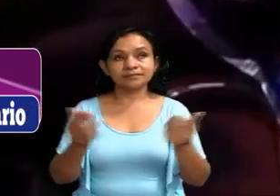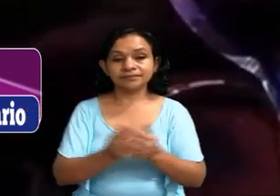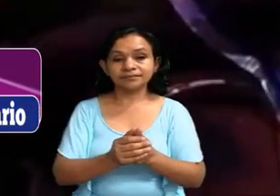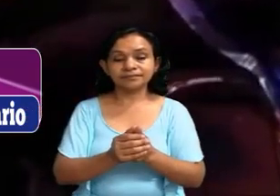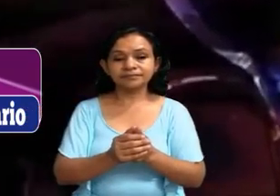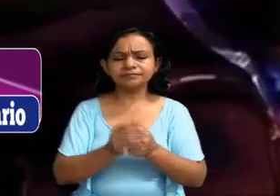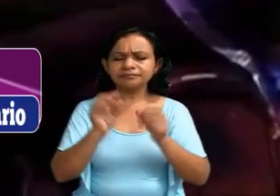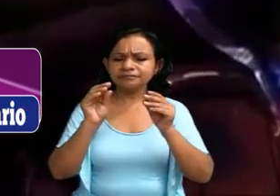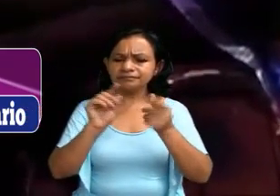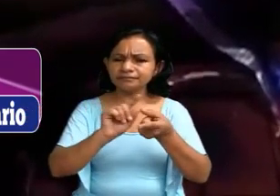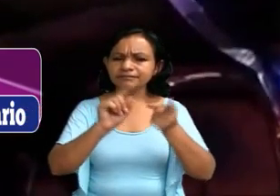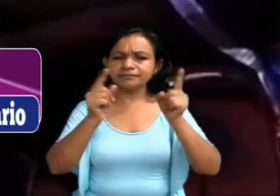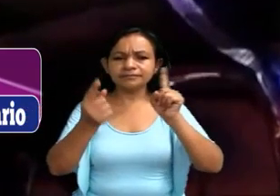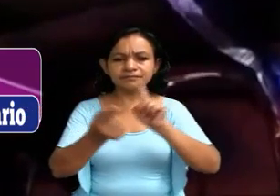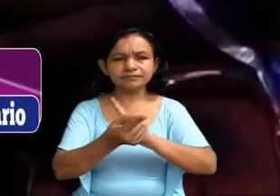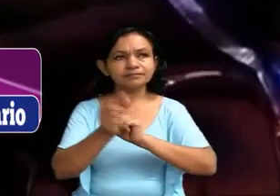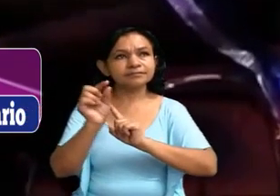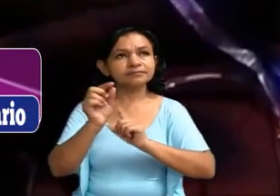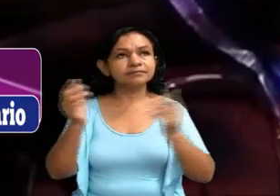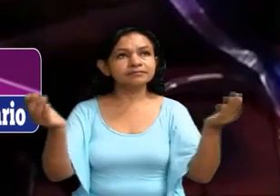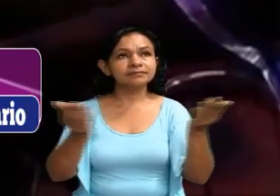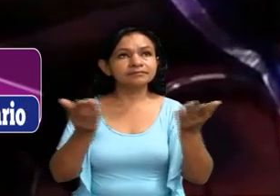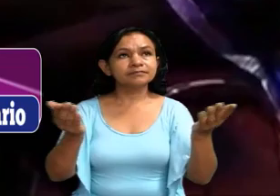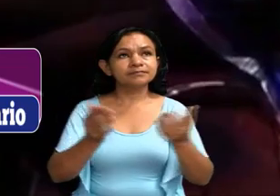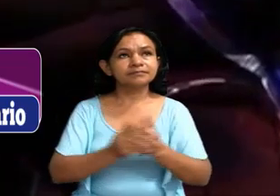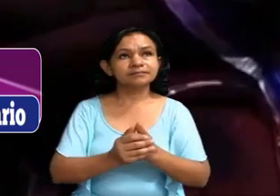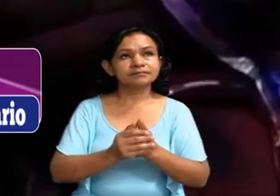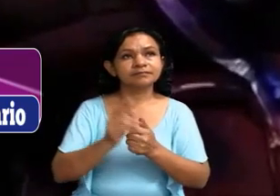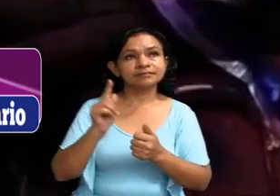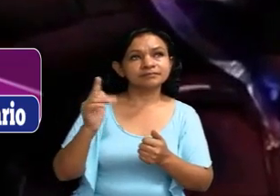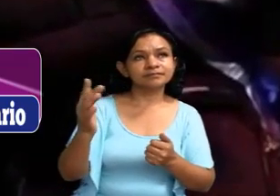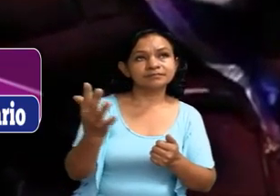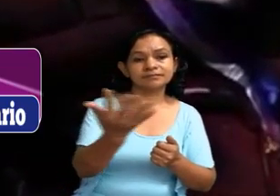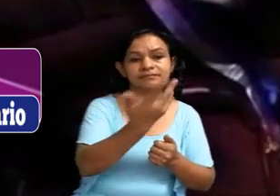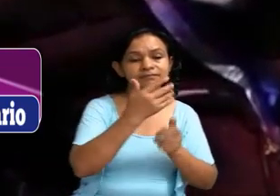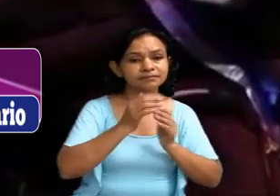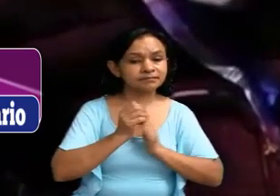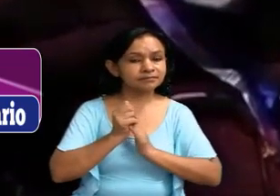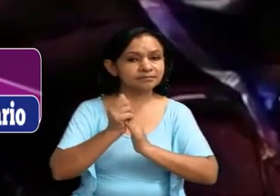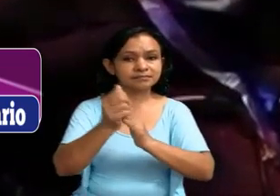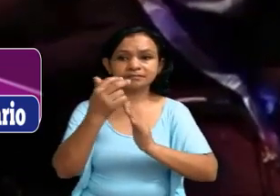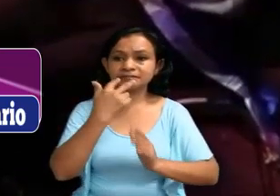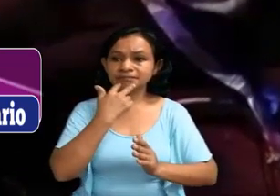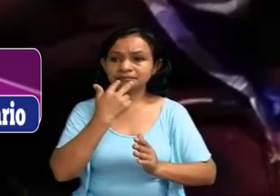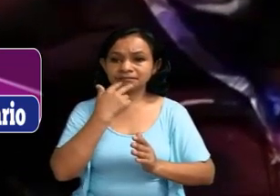rediseñando un poquito, porque lógicamente pues nosotros no tuvimos una guía, de decir